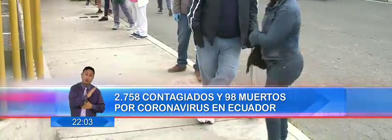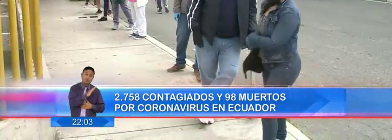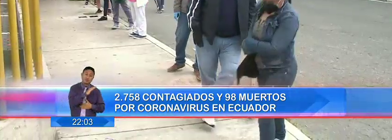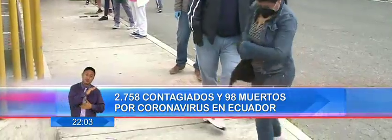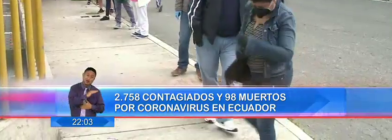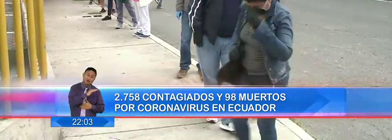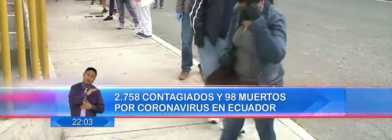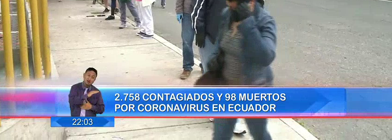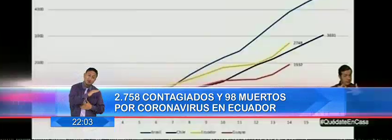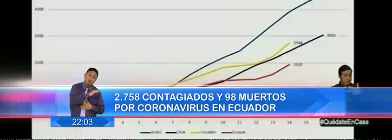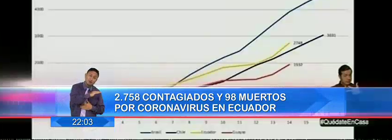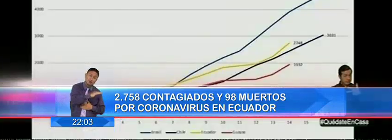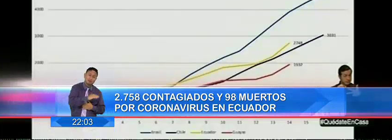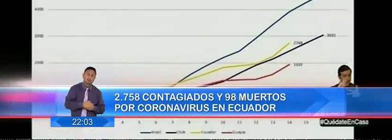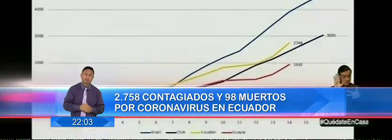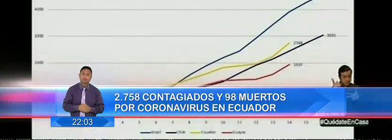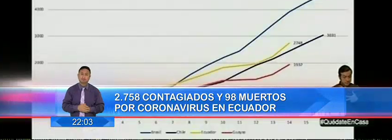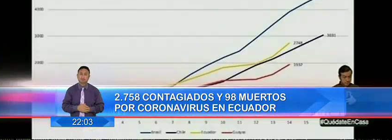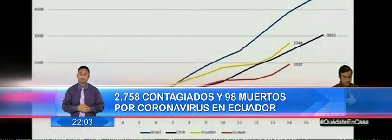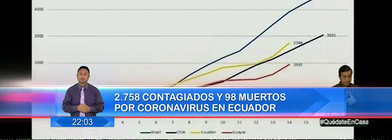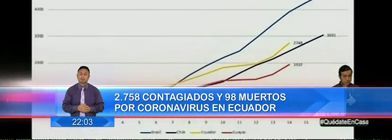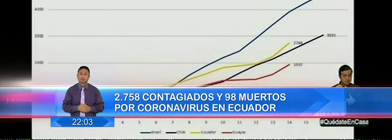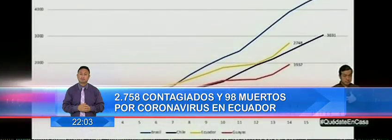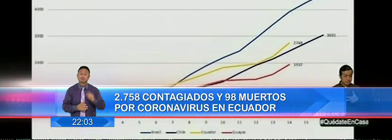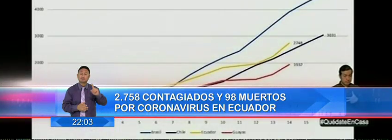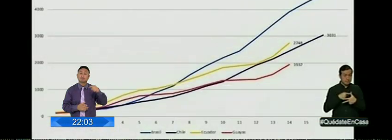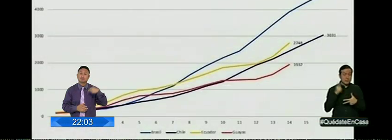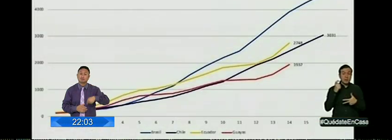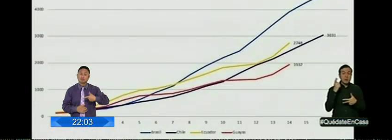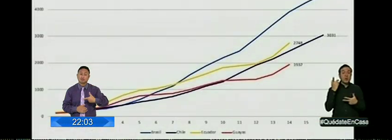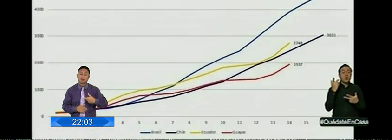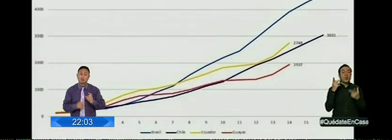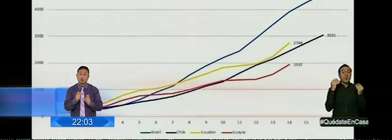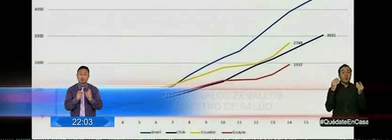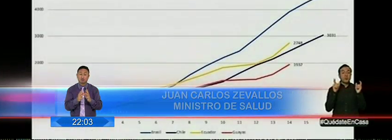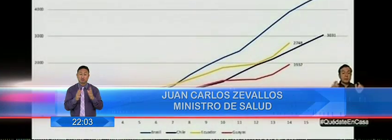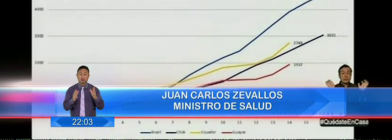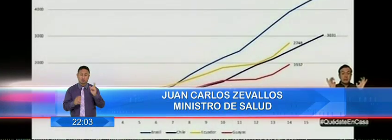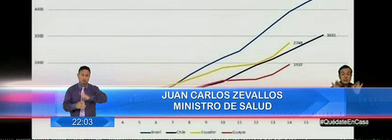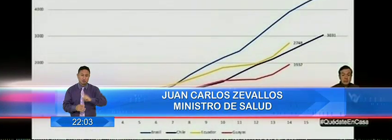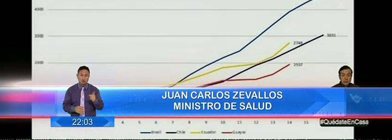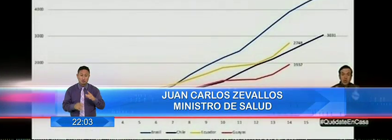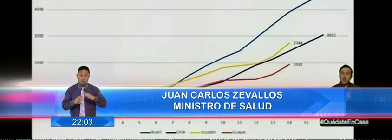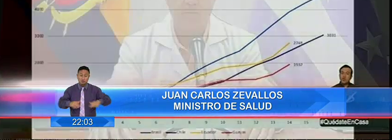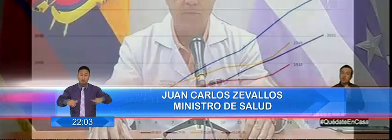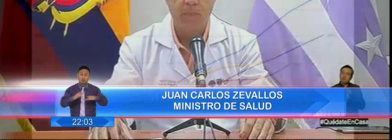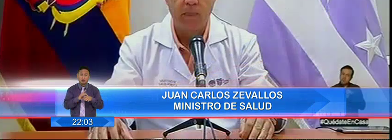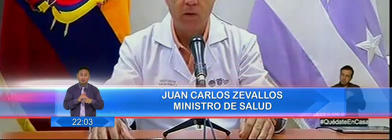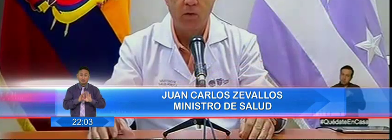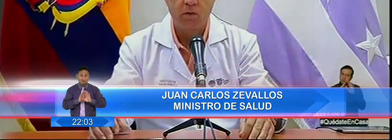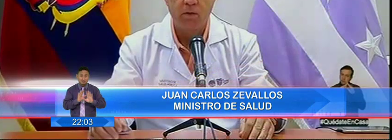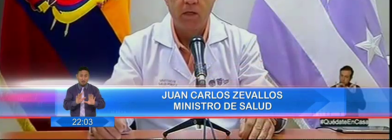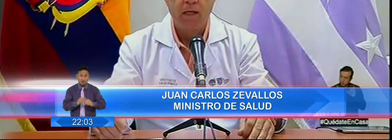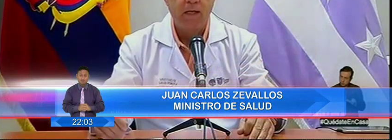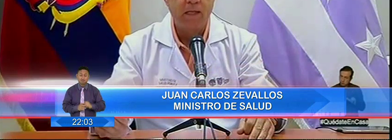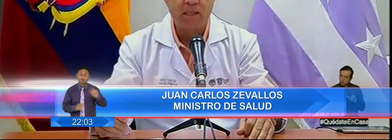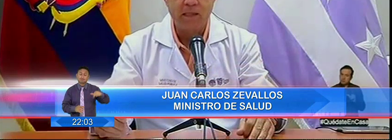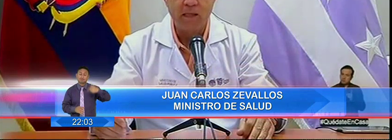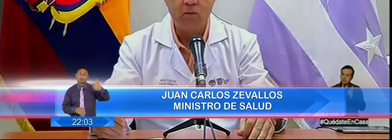paulatino uno debemos evitar las multitudes y ambientes de riesgo 2